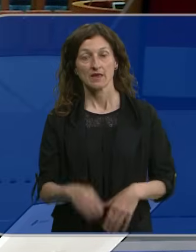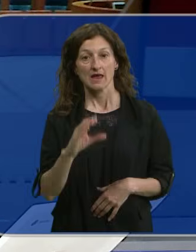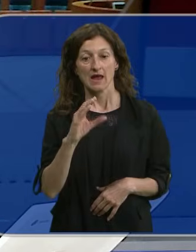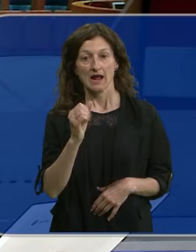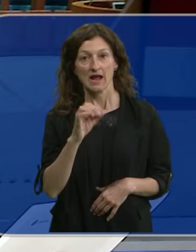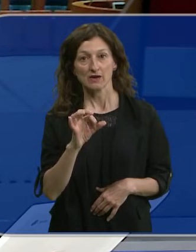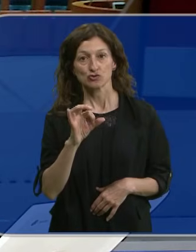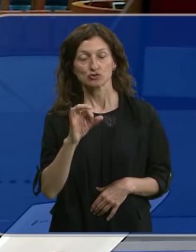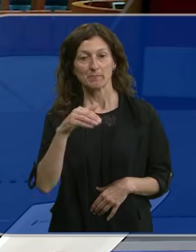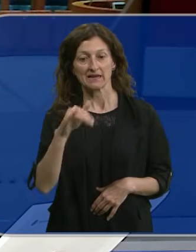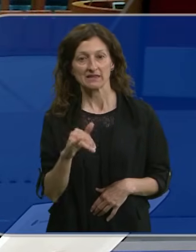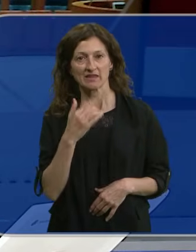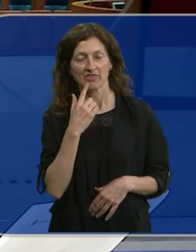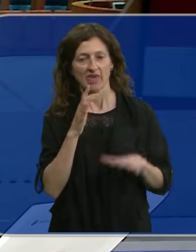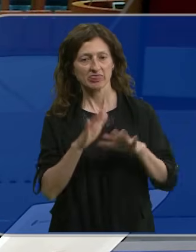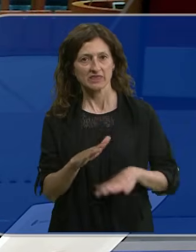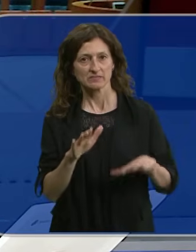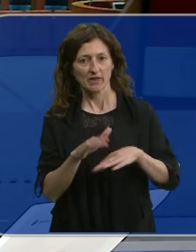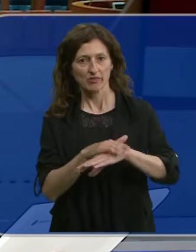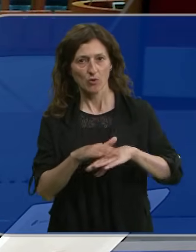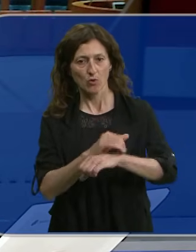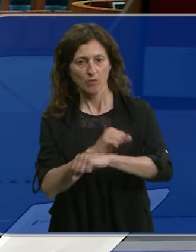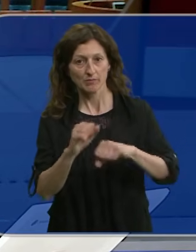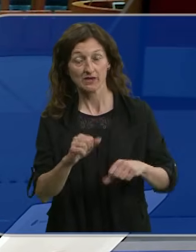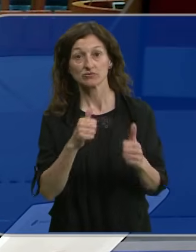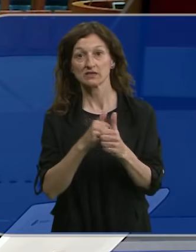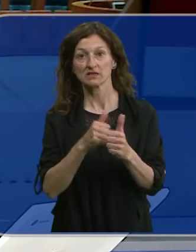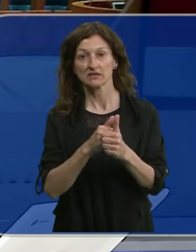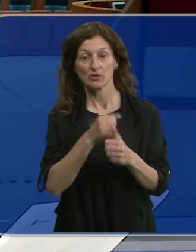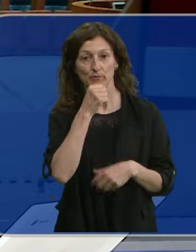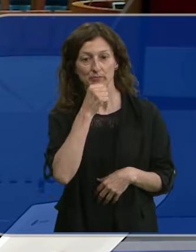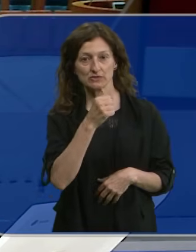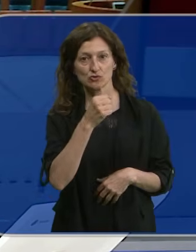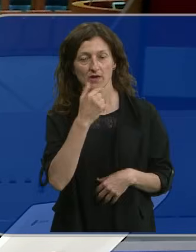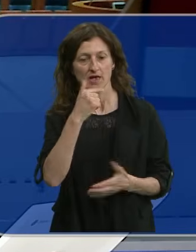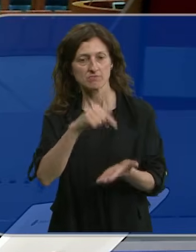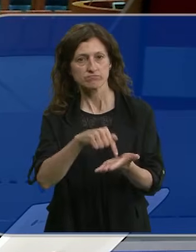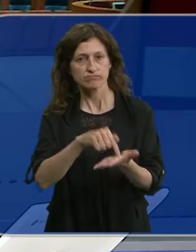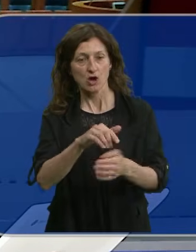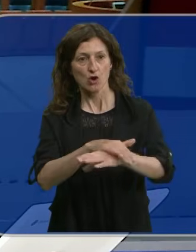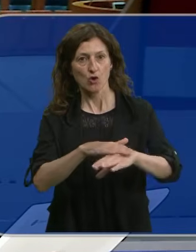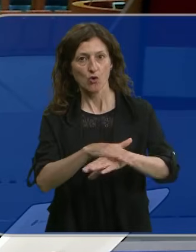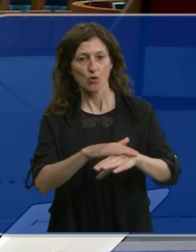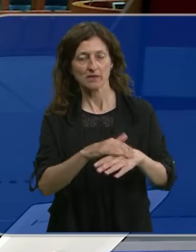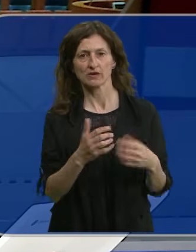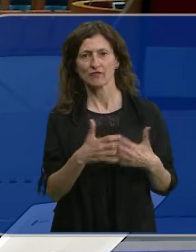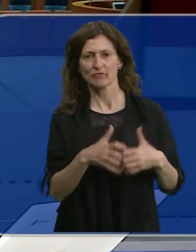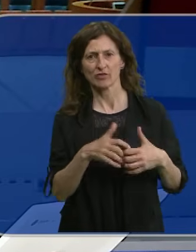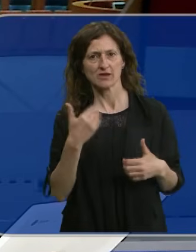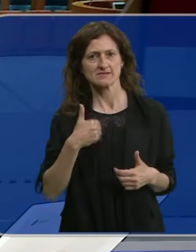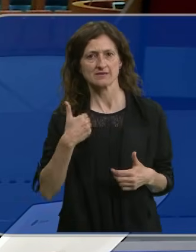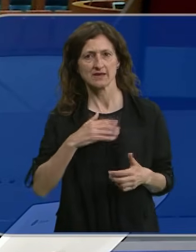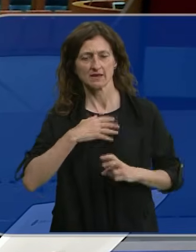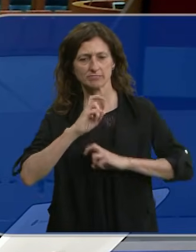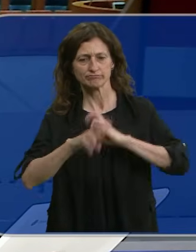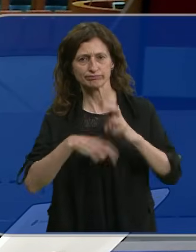que las cosas van muy despacio en la conformación del nuevo gobierno. El secretario regional del PSOE ha reclamado un ejecutivo plenamente operativo para reactivar